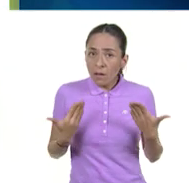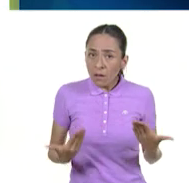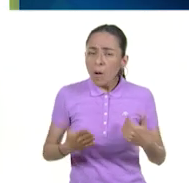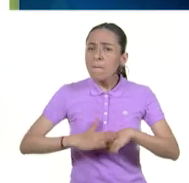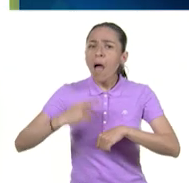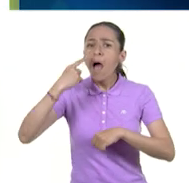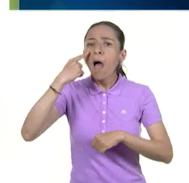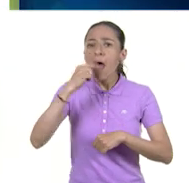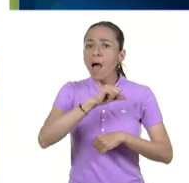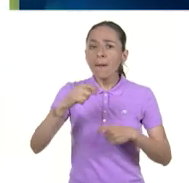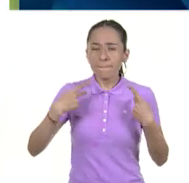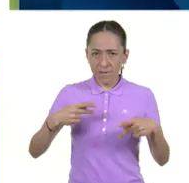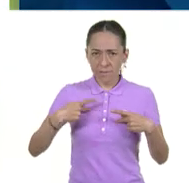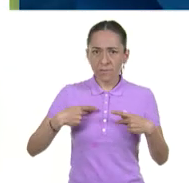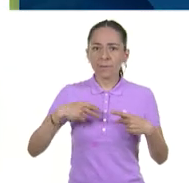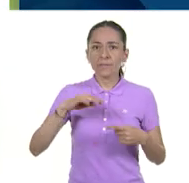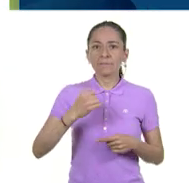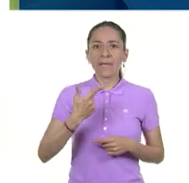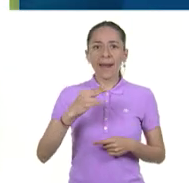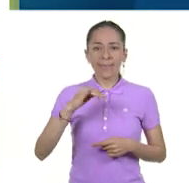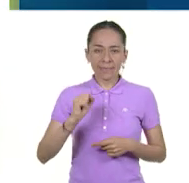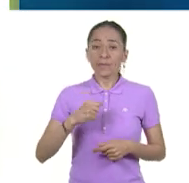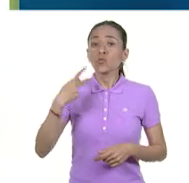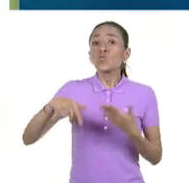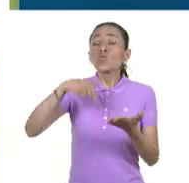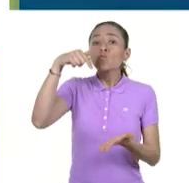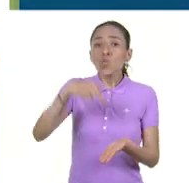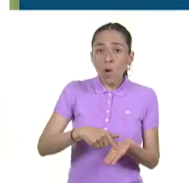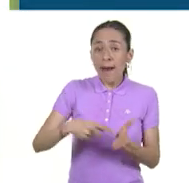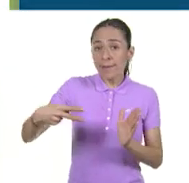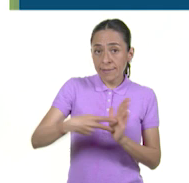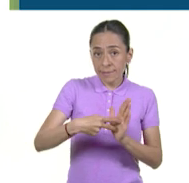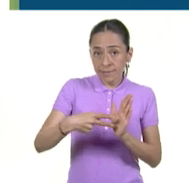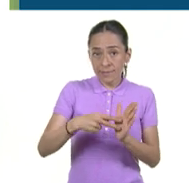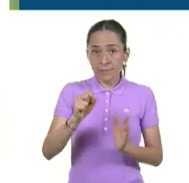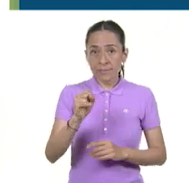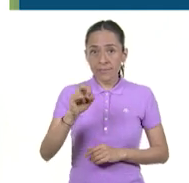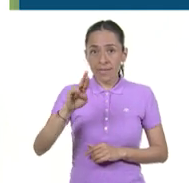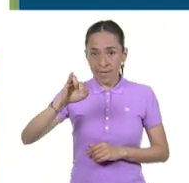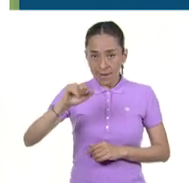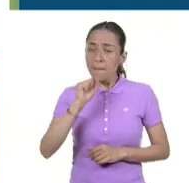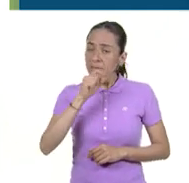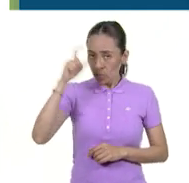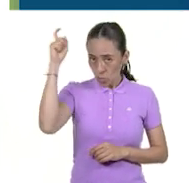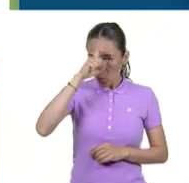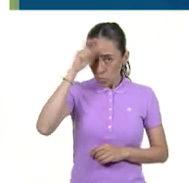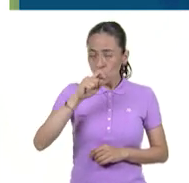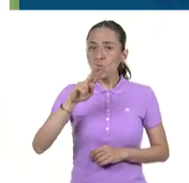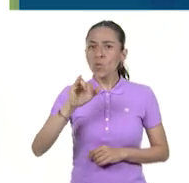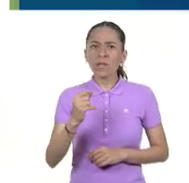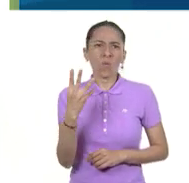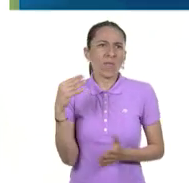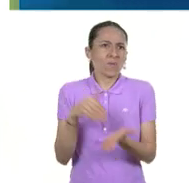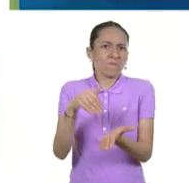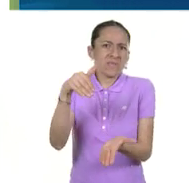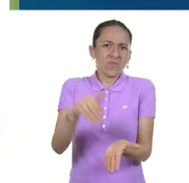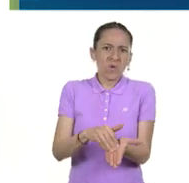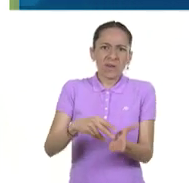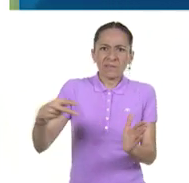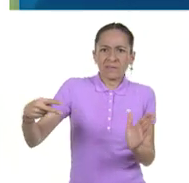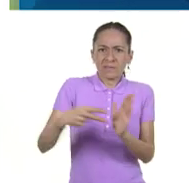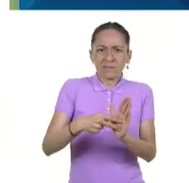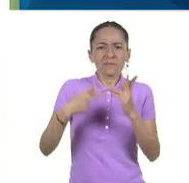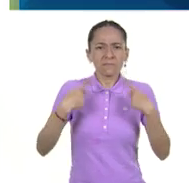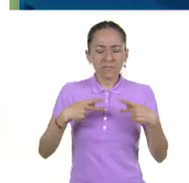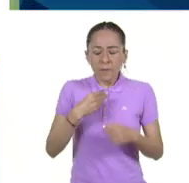de migrantes se da entre Siria y Turquía. Más de 4 millones de migrantes sirios se han visto obligados